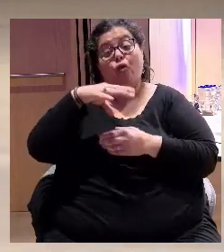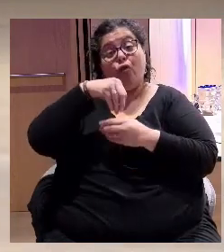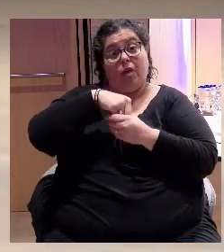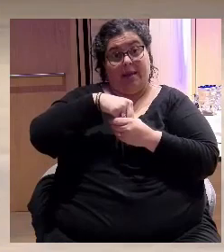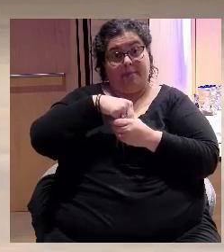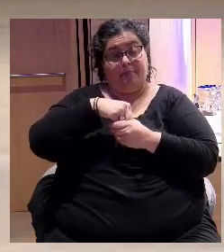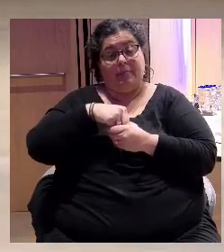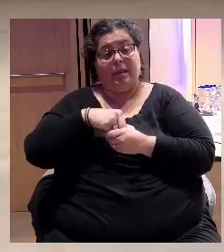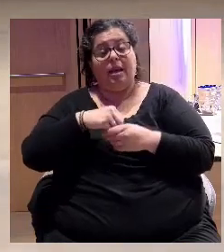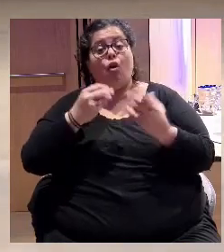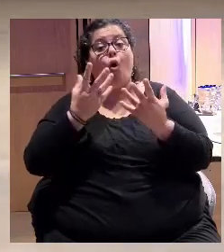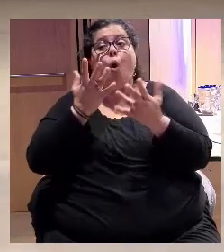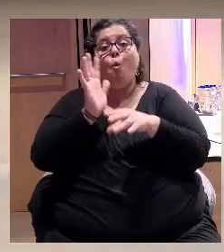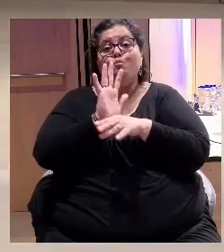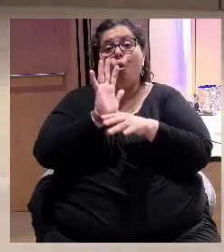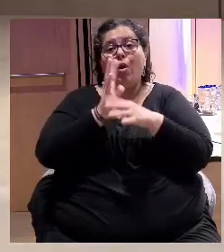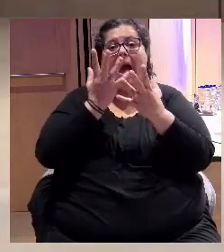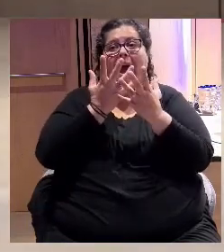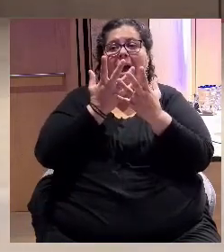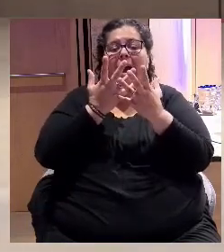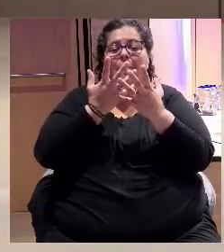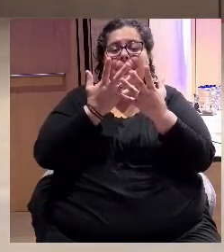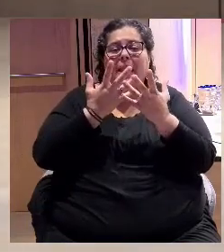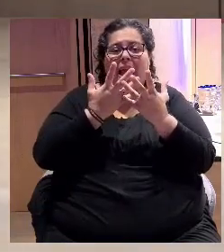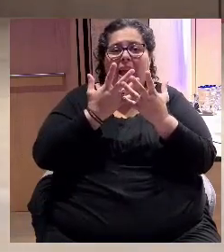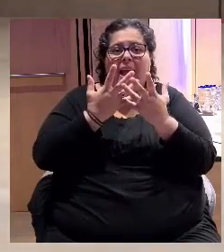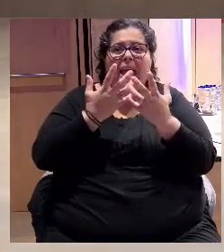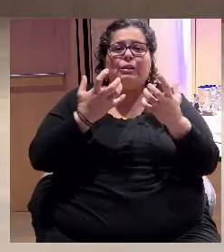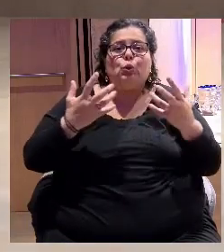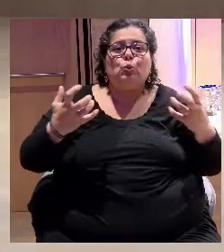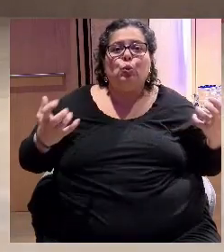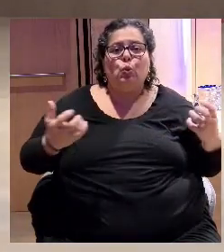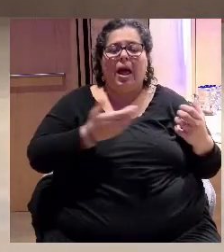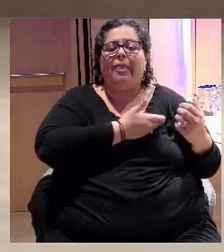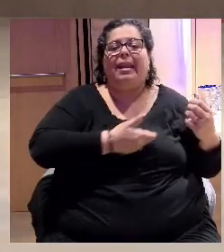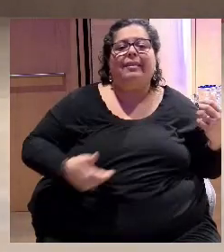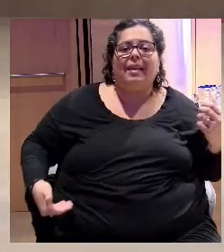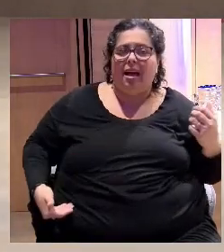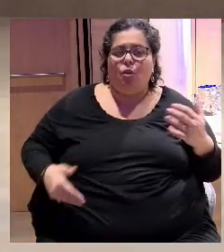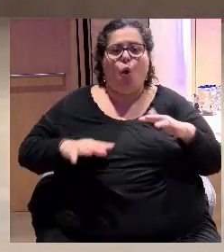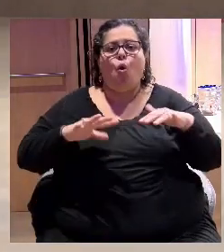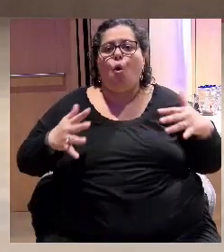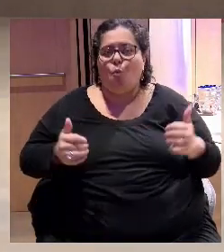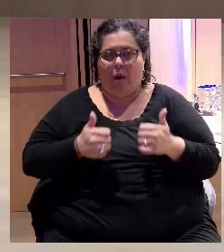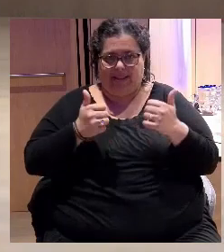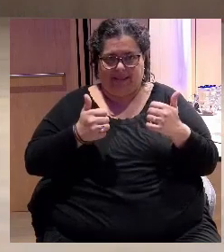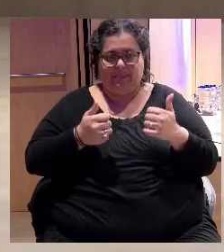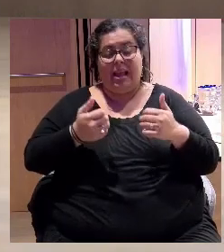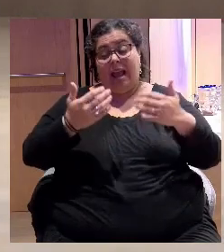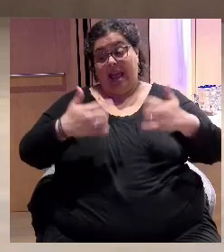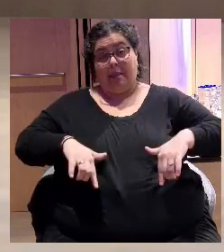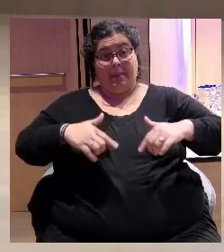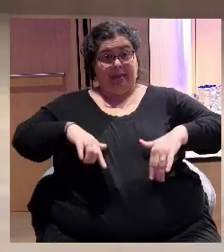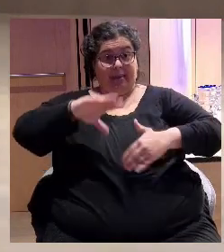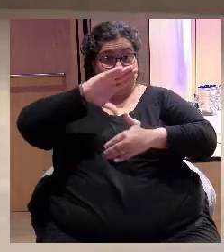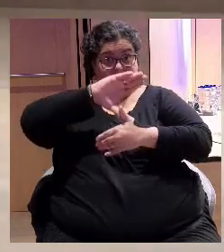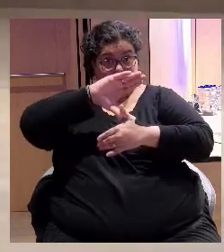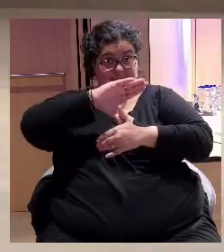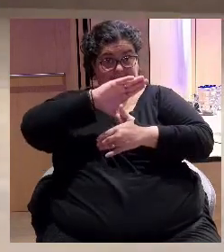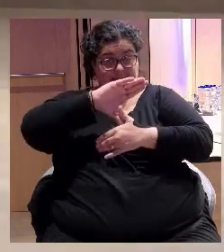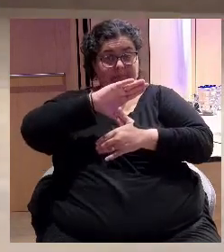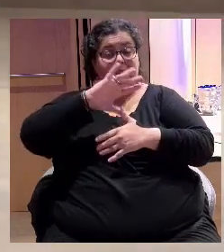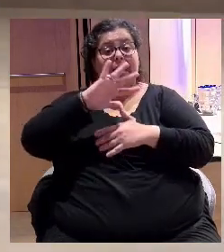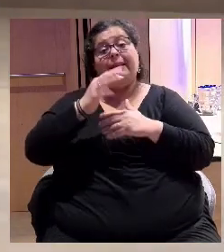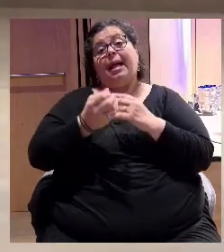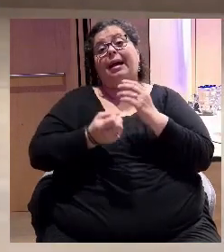sería la estructura o la ingeniería estatal, como suelo llamarle. El Ministerio de Desarrollo Social está integrado